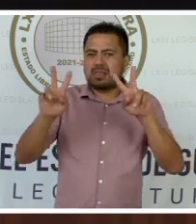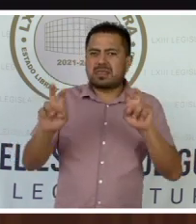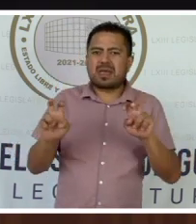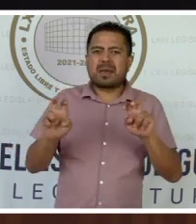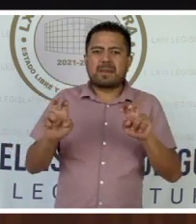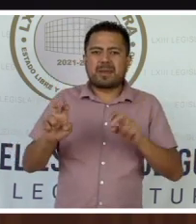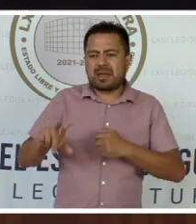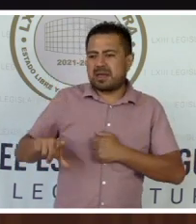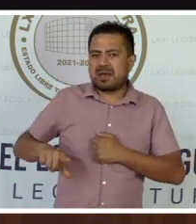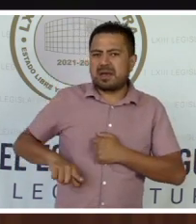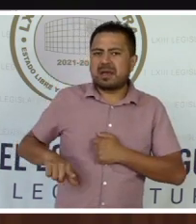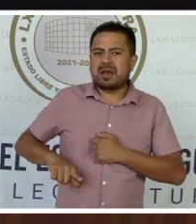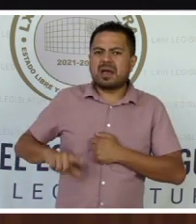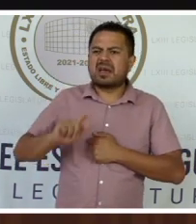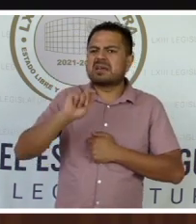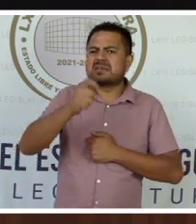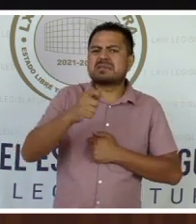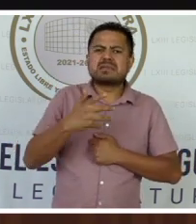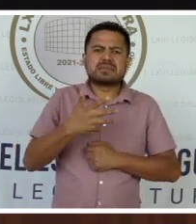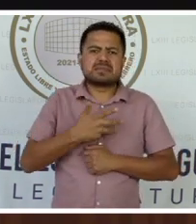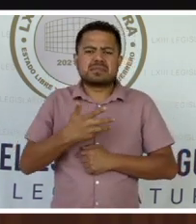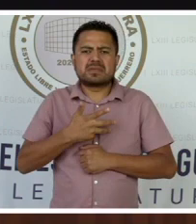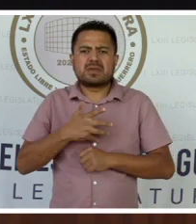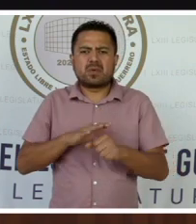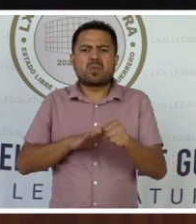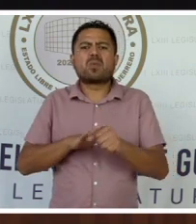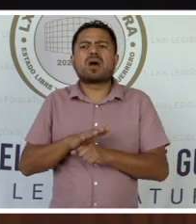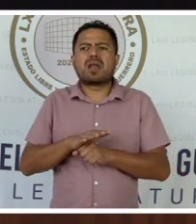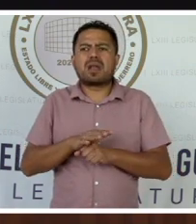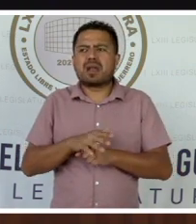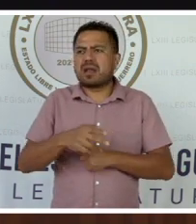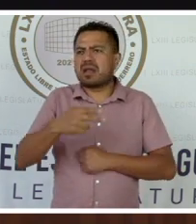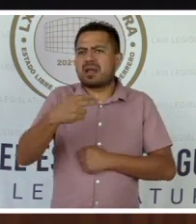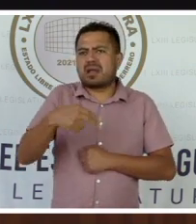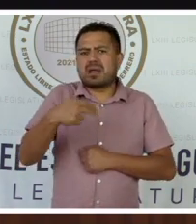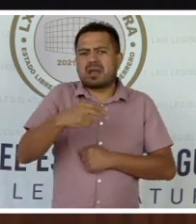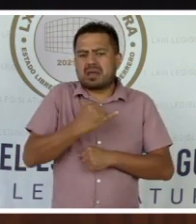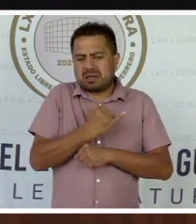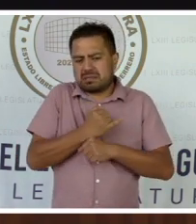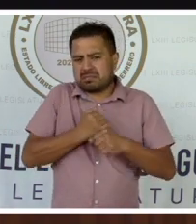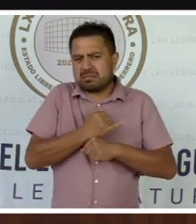se encuentran los llamados observatorios